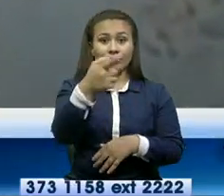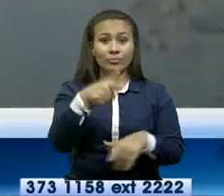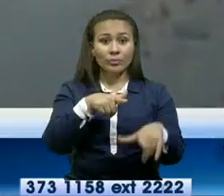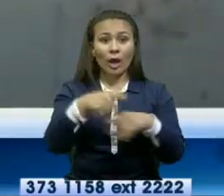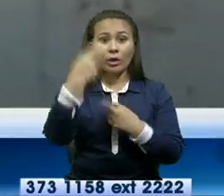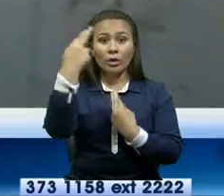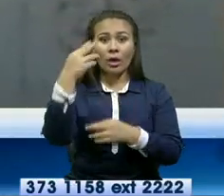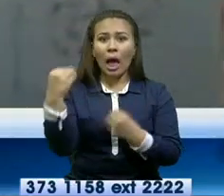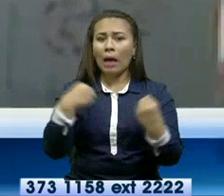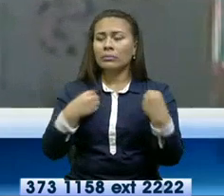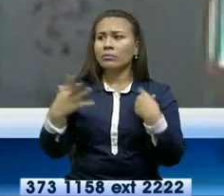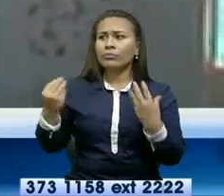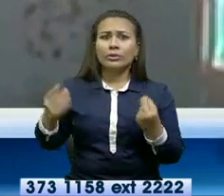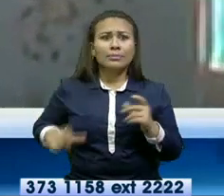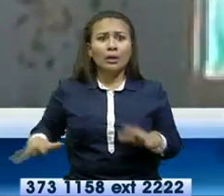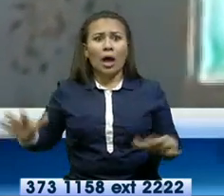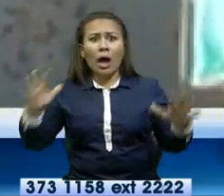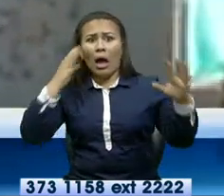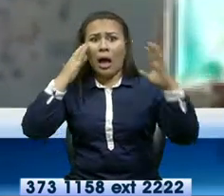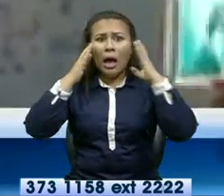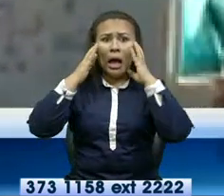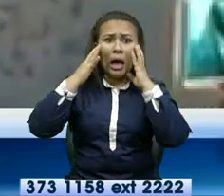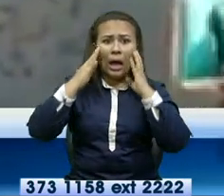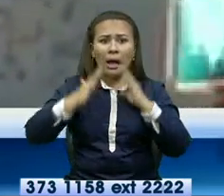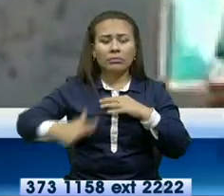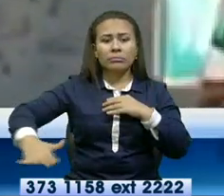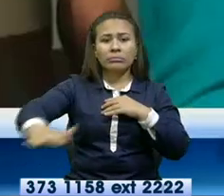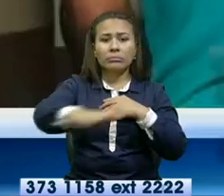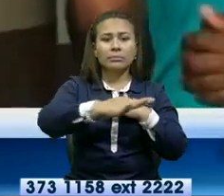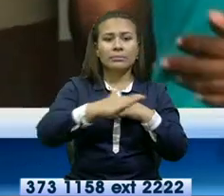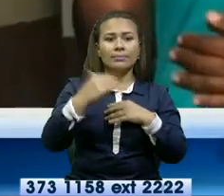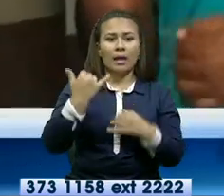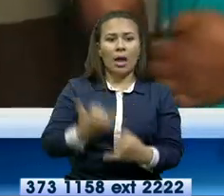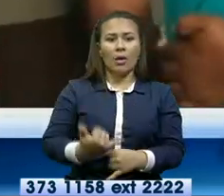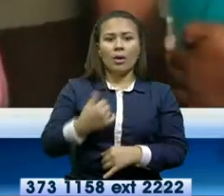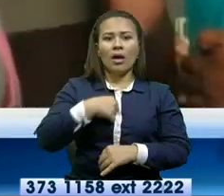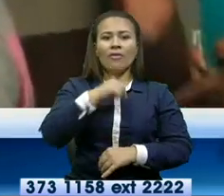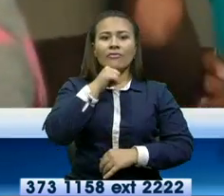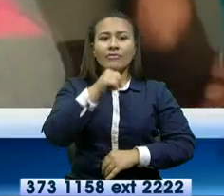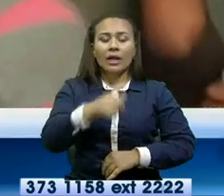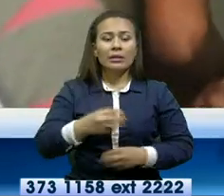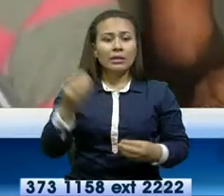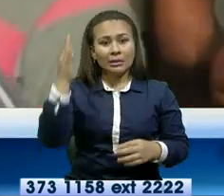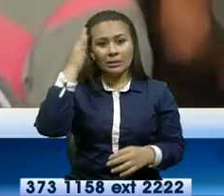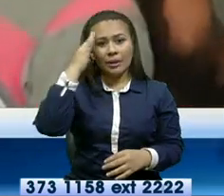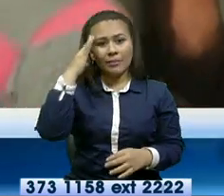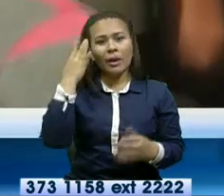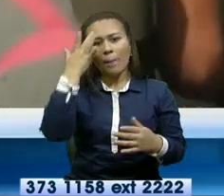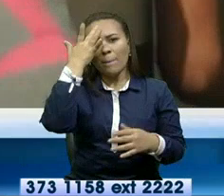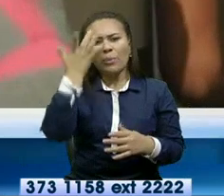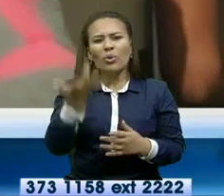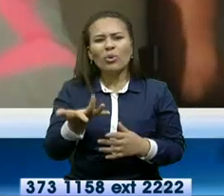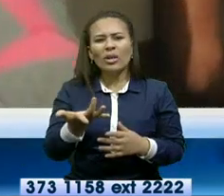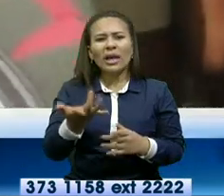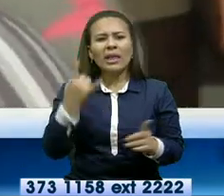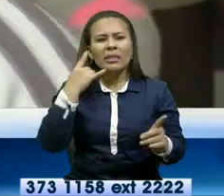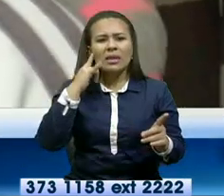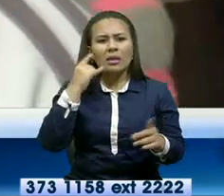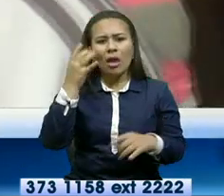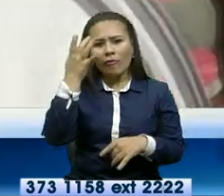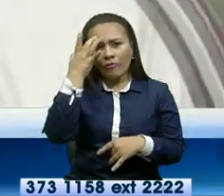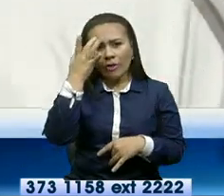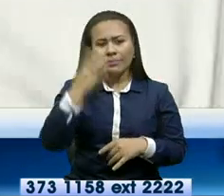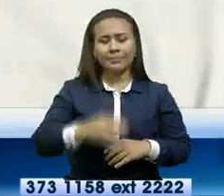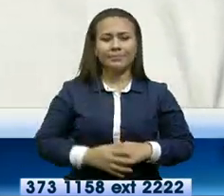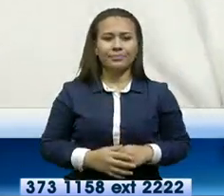noticia originó conmoción entre la población, puesto que aún no se han determinado las causas que derivaron en la tragedia.